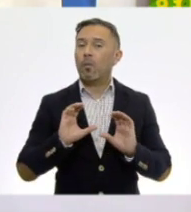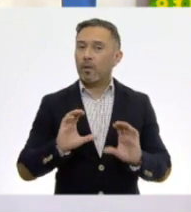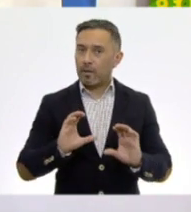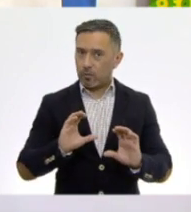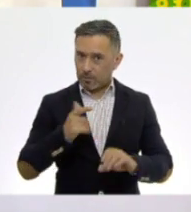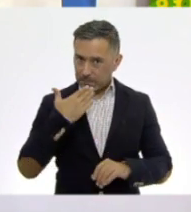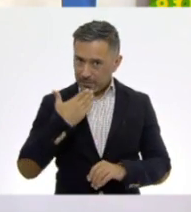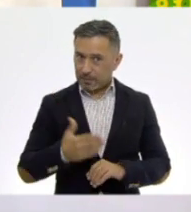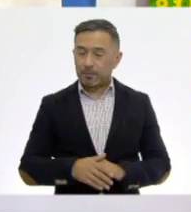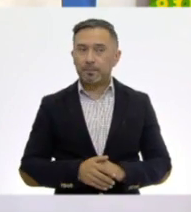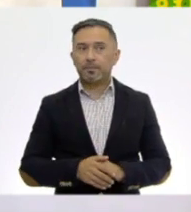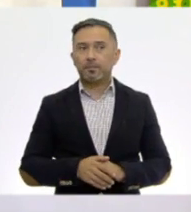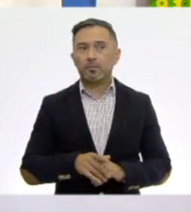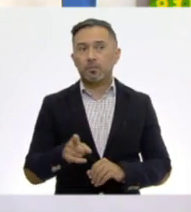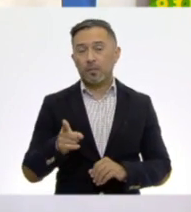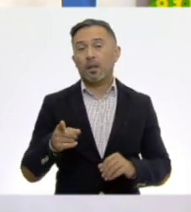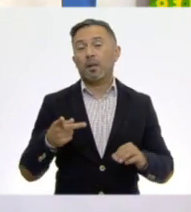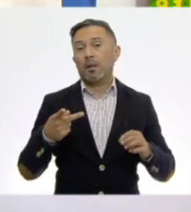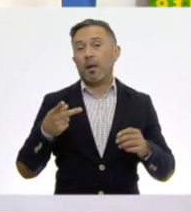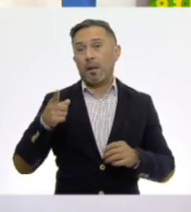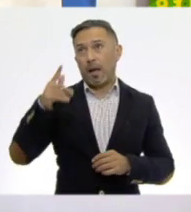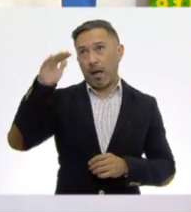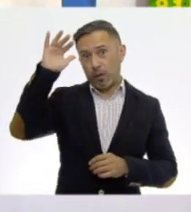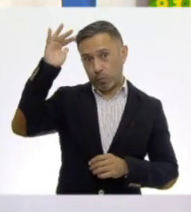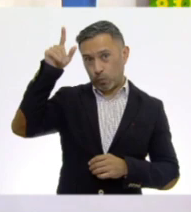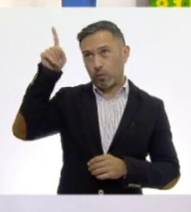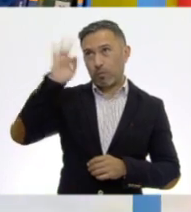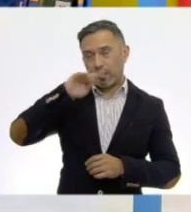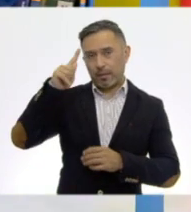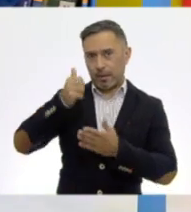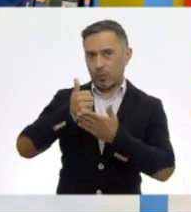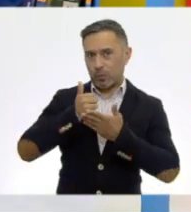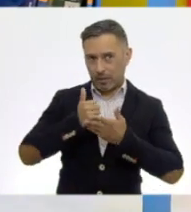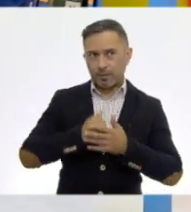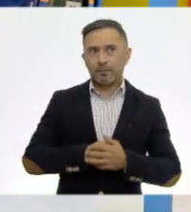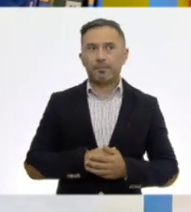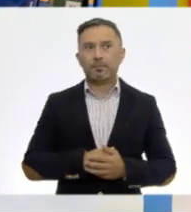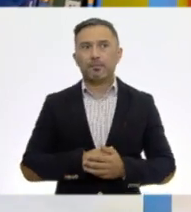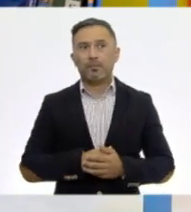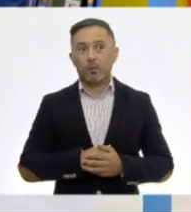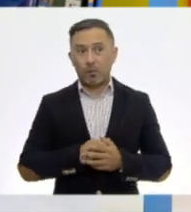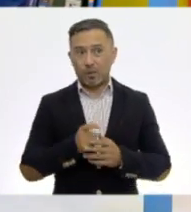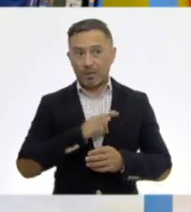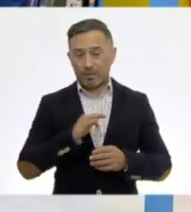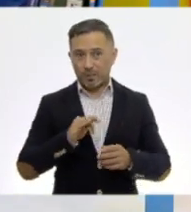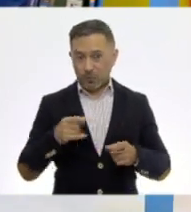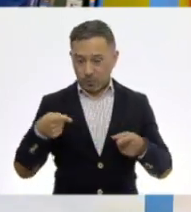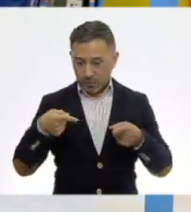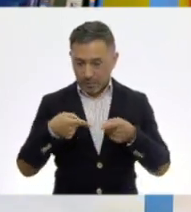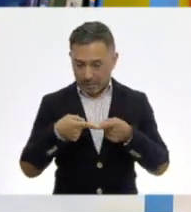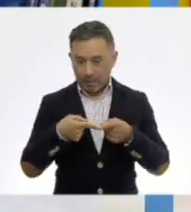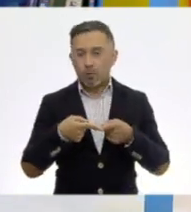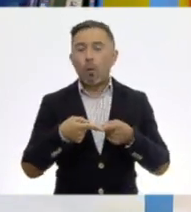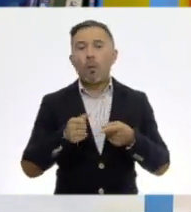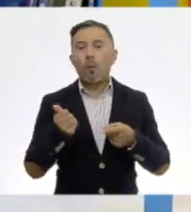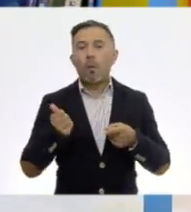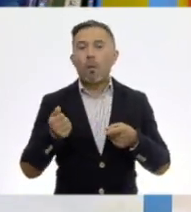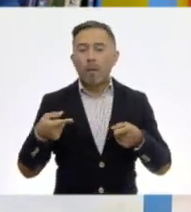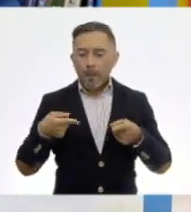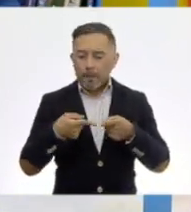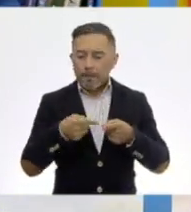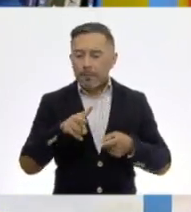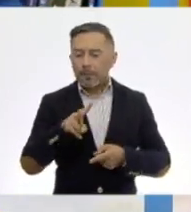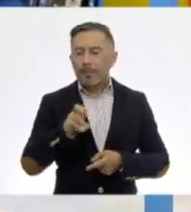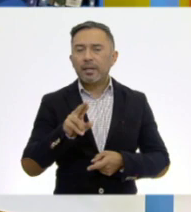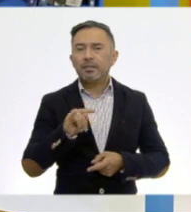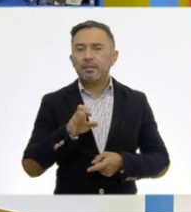y con la compañía de una persona adulta. A ver, Oscar, si los unimos. Aquí ya tenemos el siguiente vértice. ¿Cómo te va a